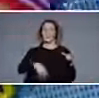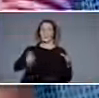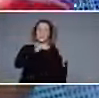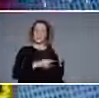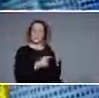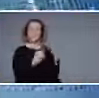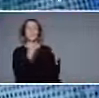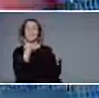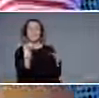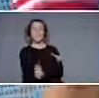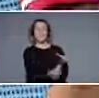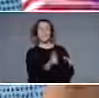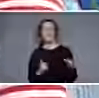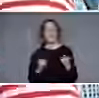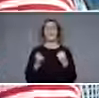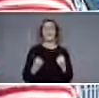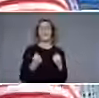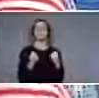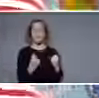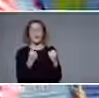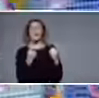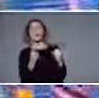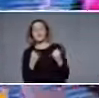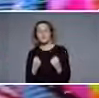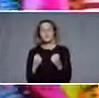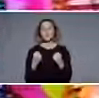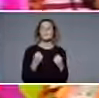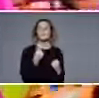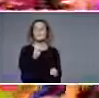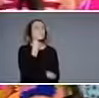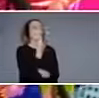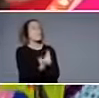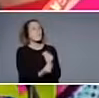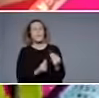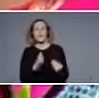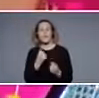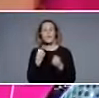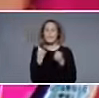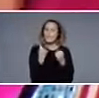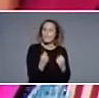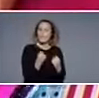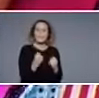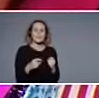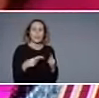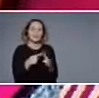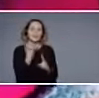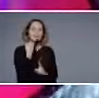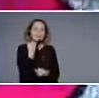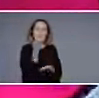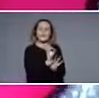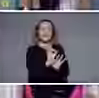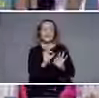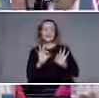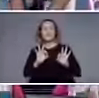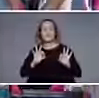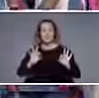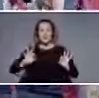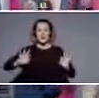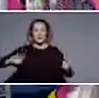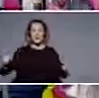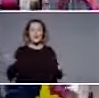con gran sabor a fuerza, de paladar intenso y color fino, como